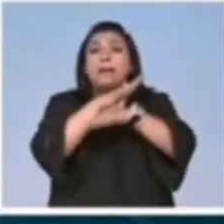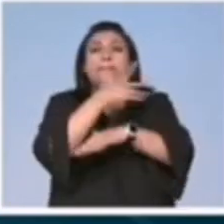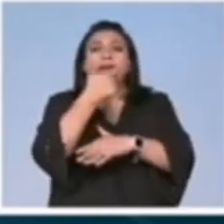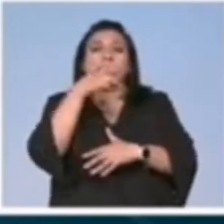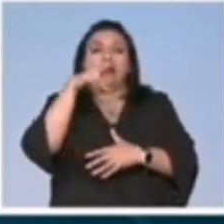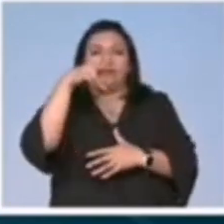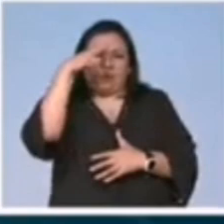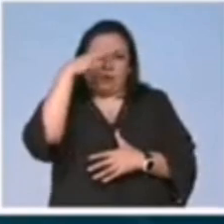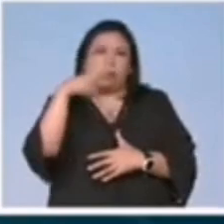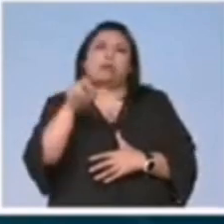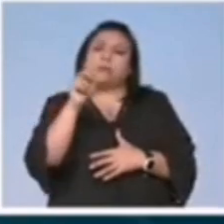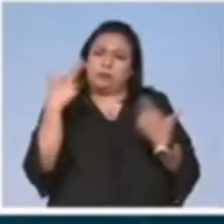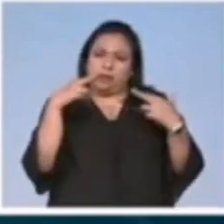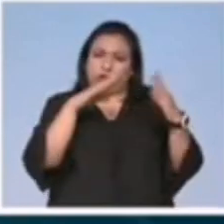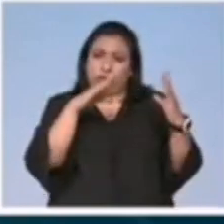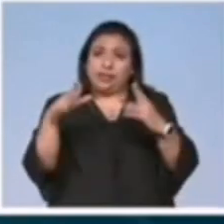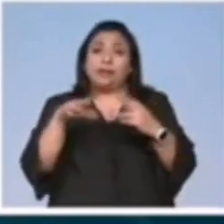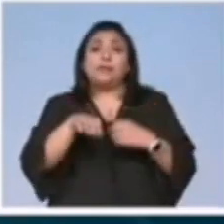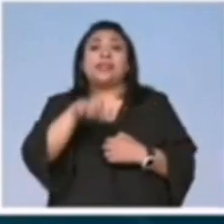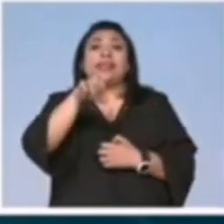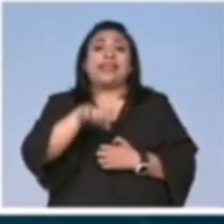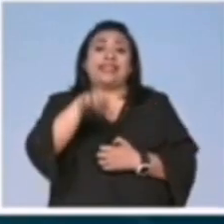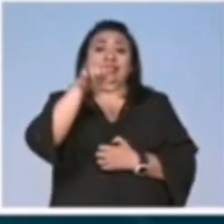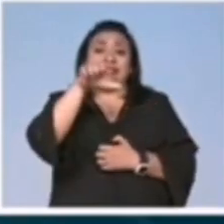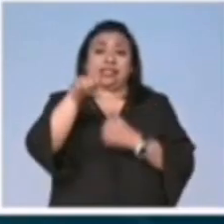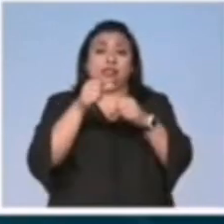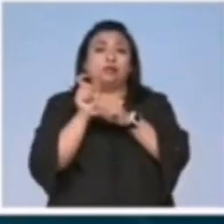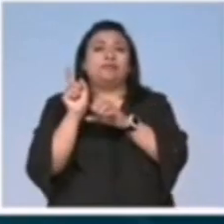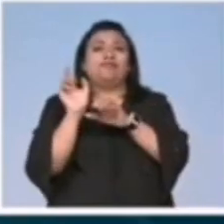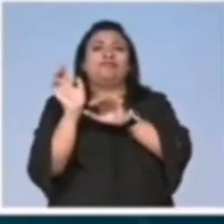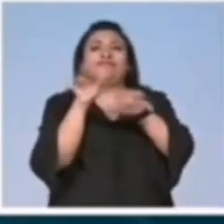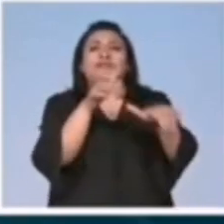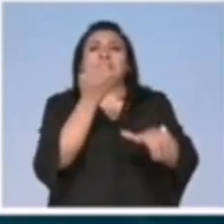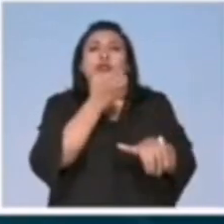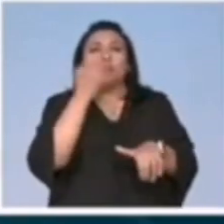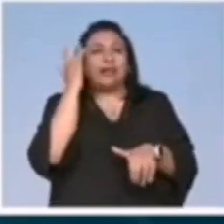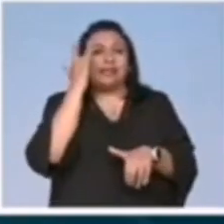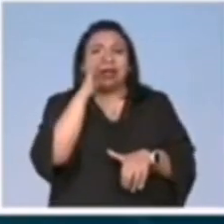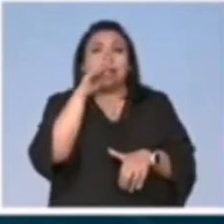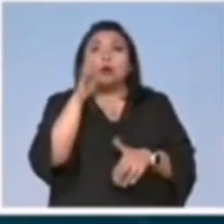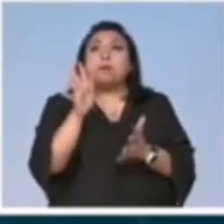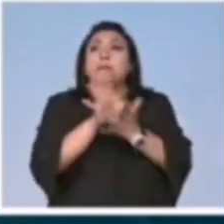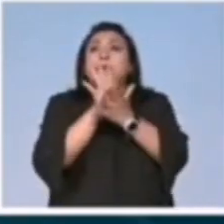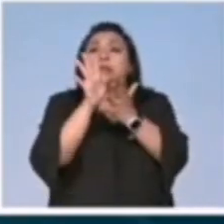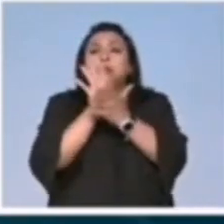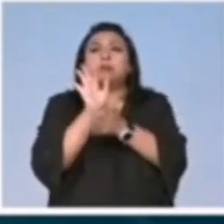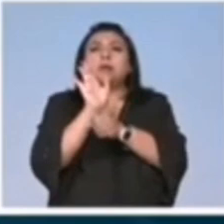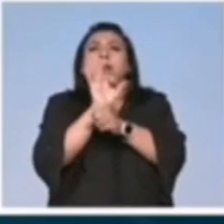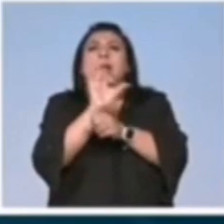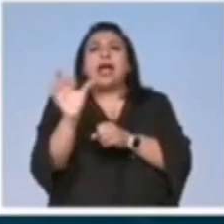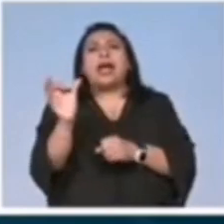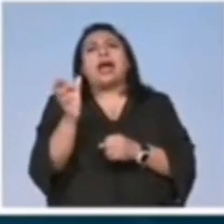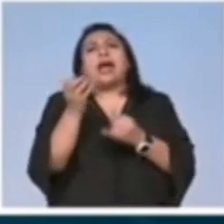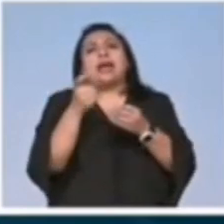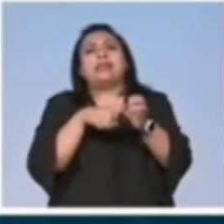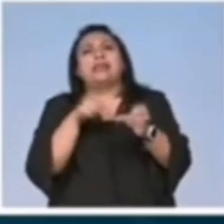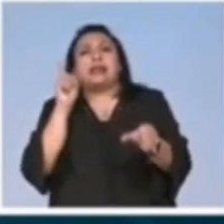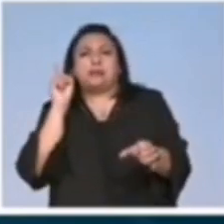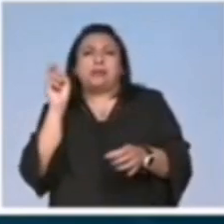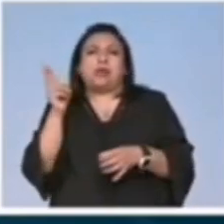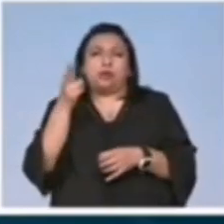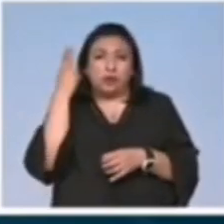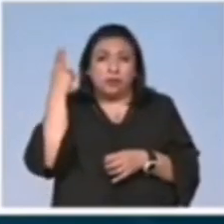mexicana y profesor. A los 16 años ingresó a la Academia de San Carlos y participó en el movimiento a favor de la autonomía universitaria.